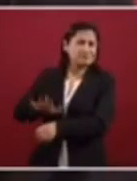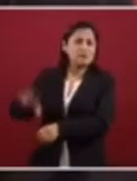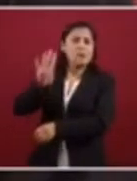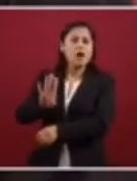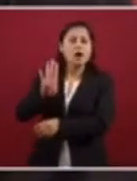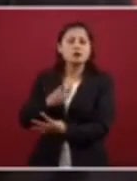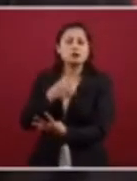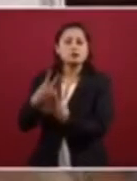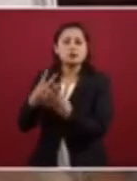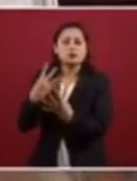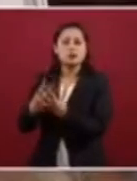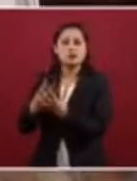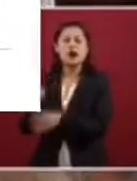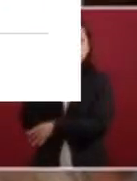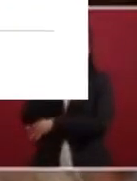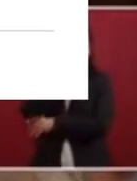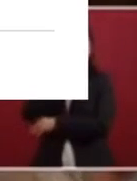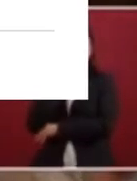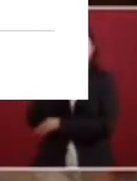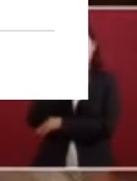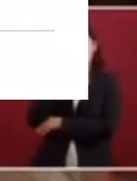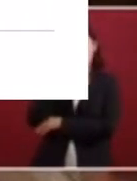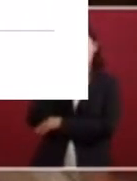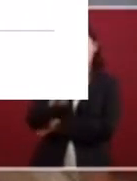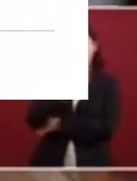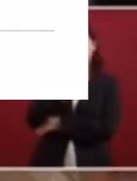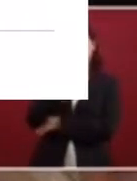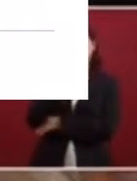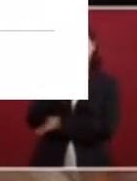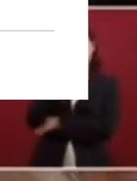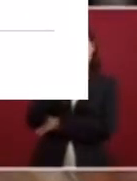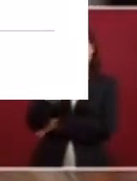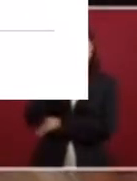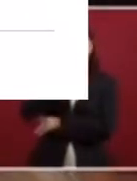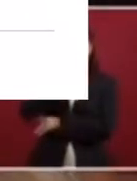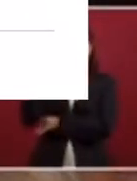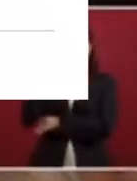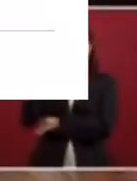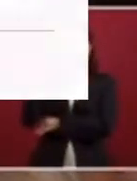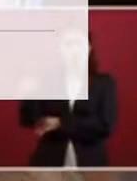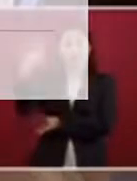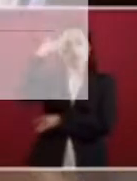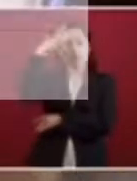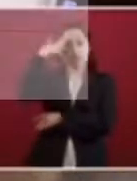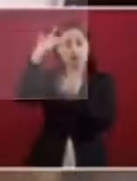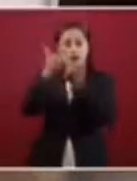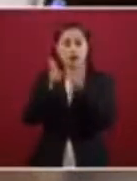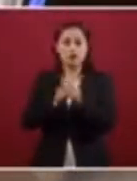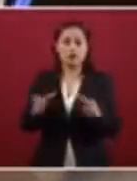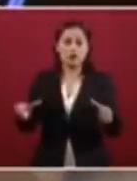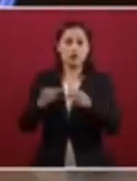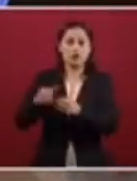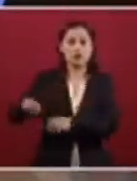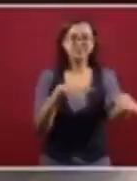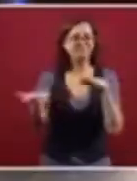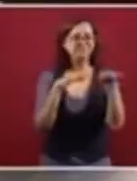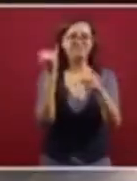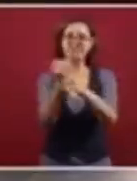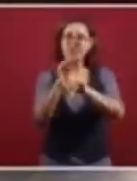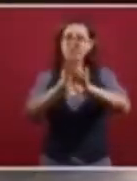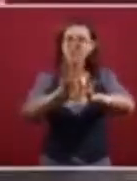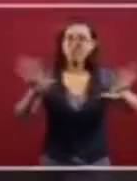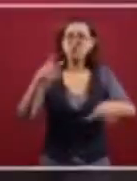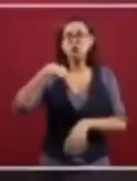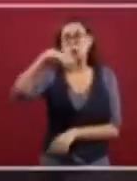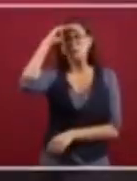diputada Noemí Estrella, ¿sí? Que es la que encabeza una organización que ellos llaman Columna Armada Pedro J. Méndez. Yo llegué a